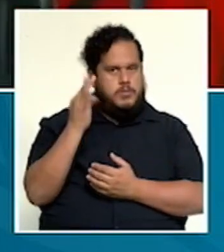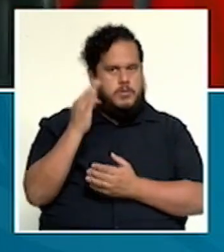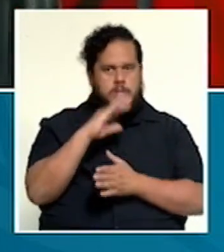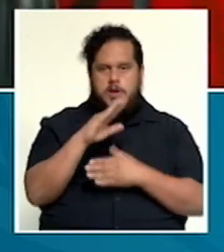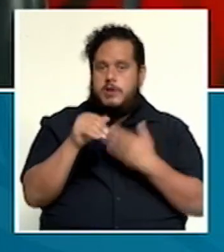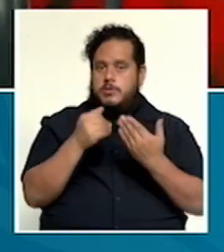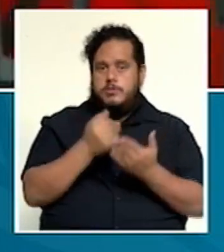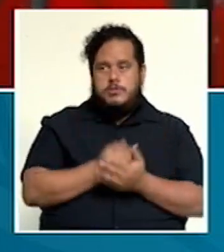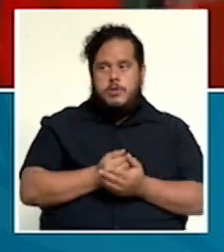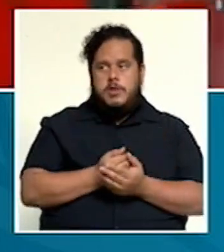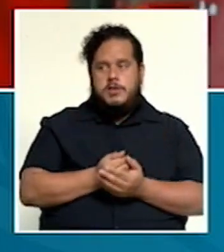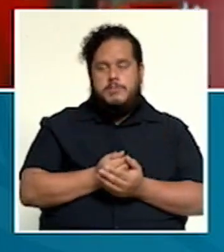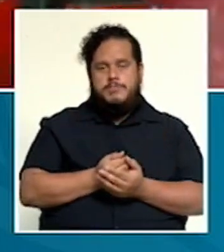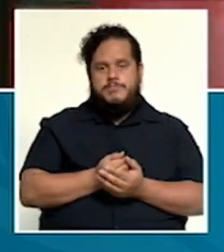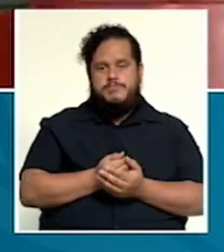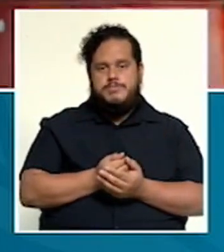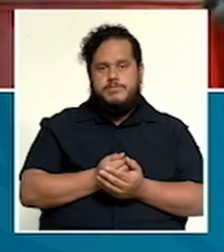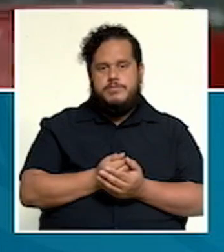todos